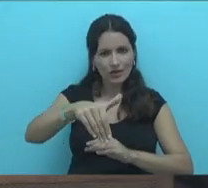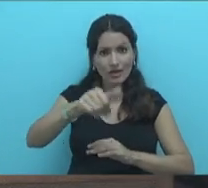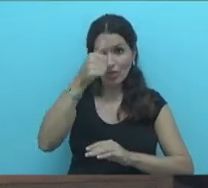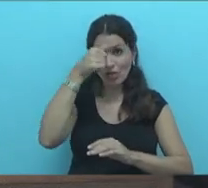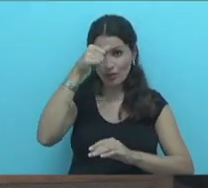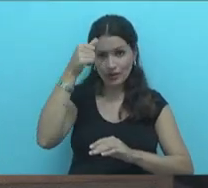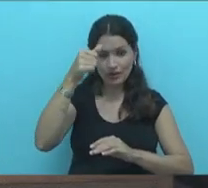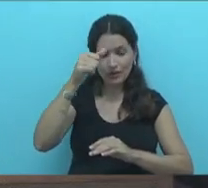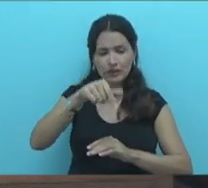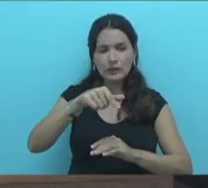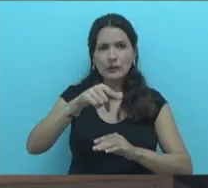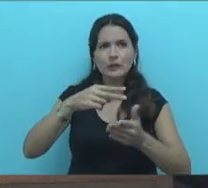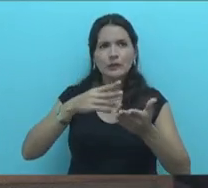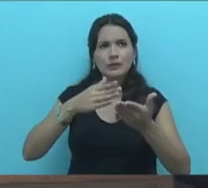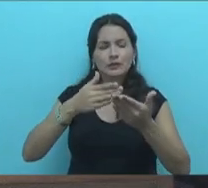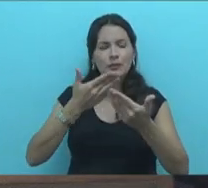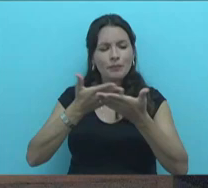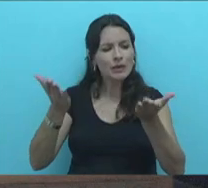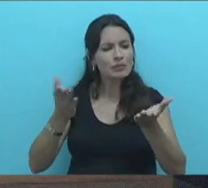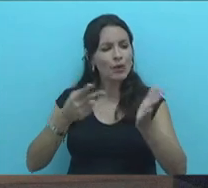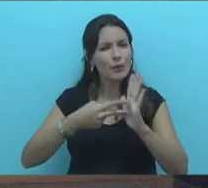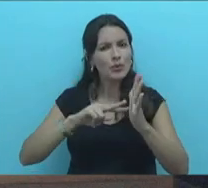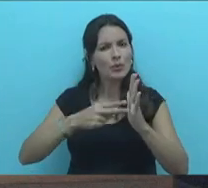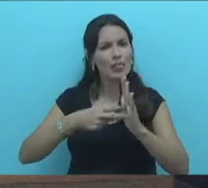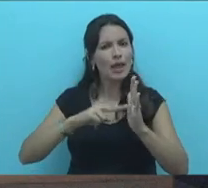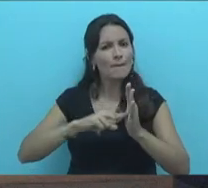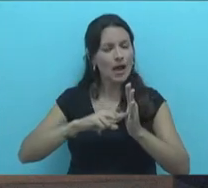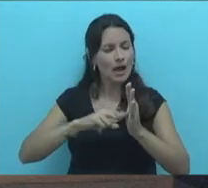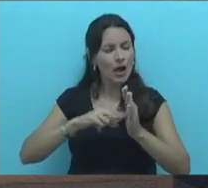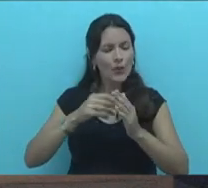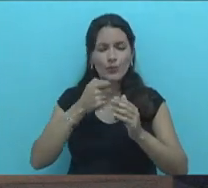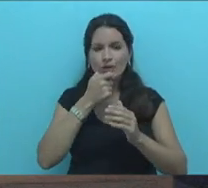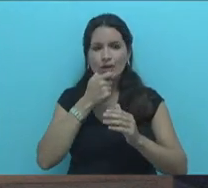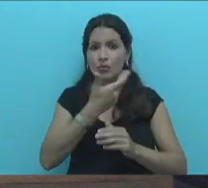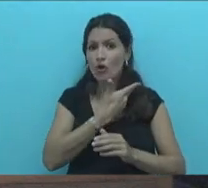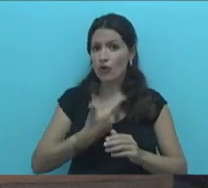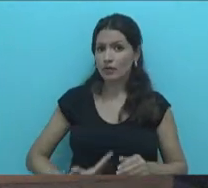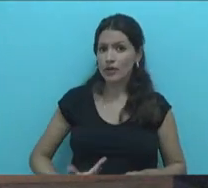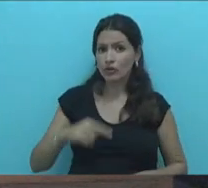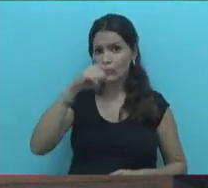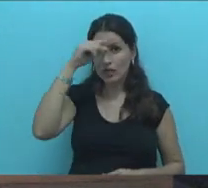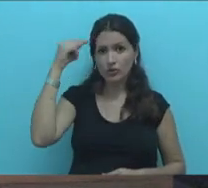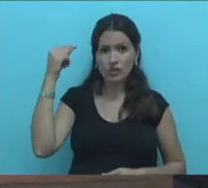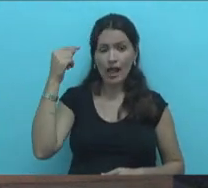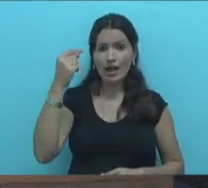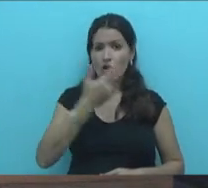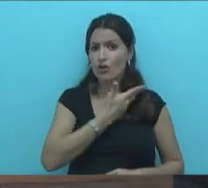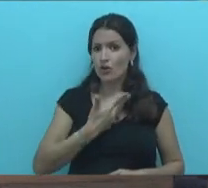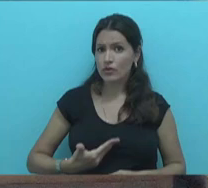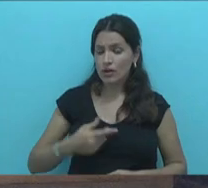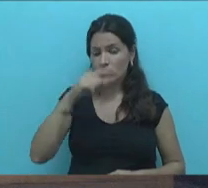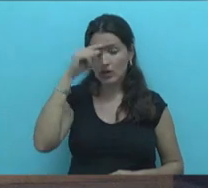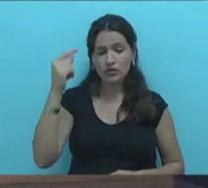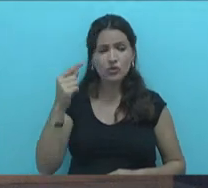sobre lo que significa cómo el Estado Nacional, el Gobierno Nacional en este caso,